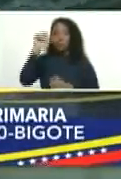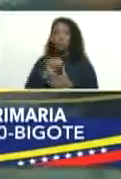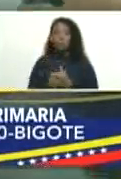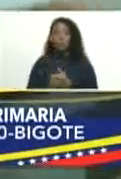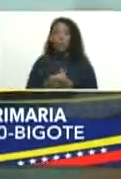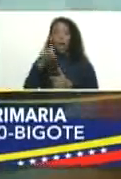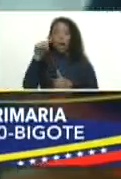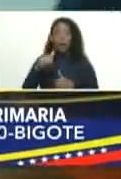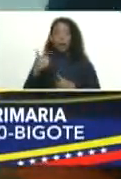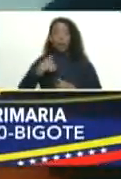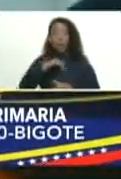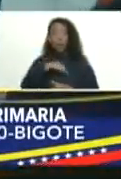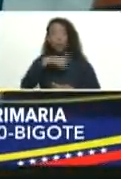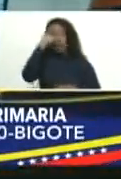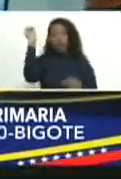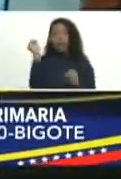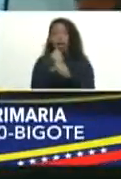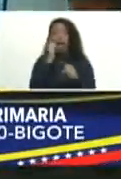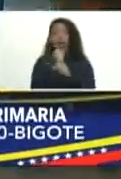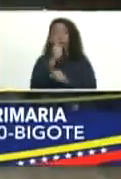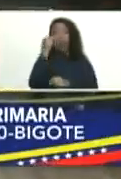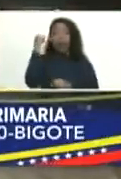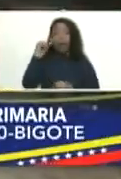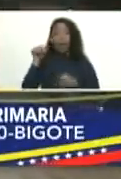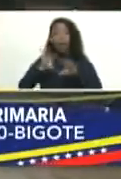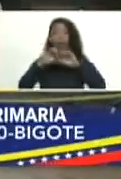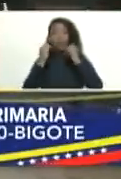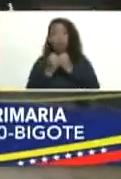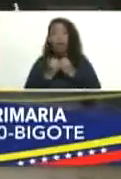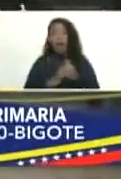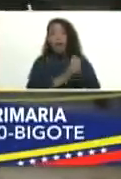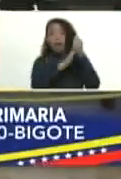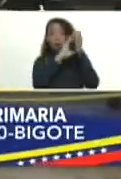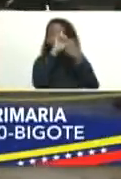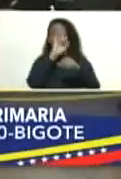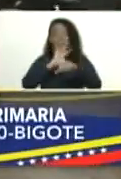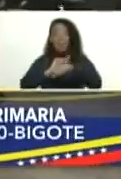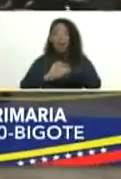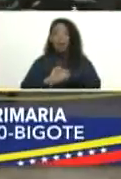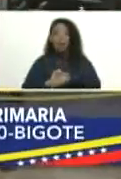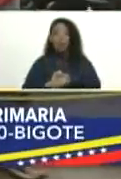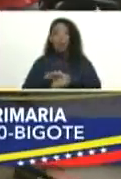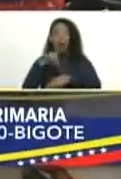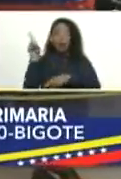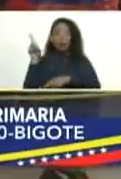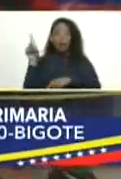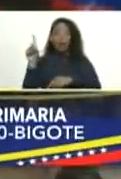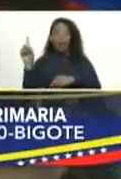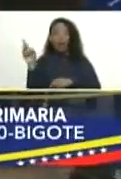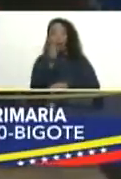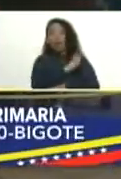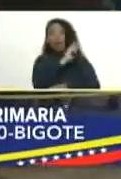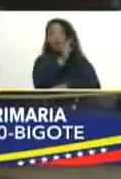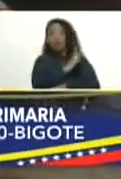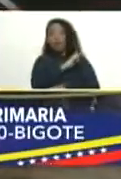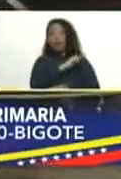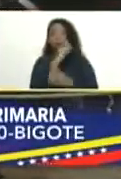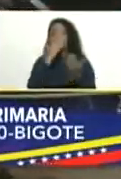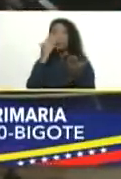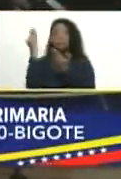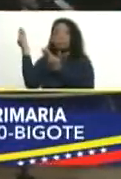nuestros operadores, y esta sala está dirigida por un médico general, que aquí está la